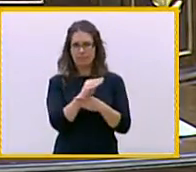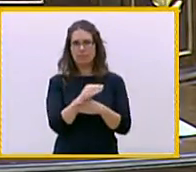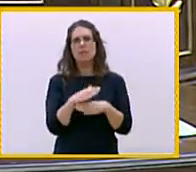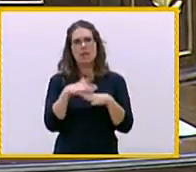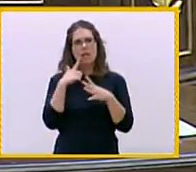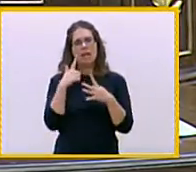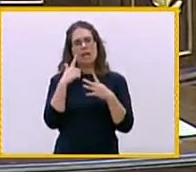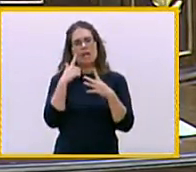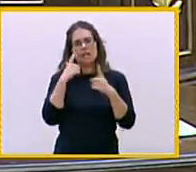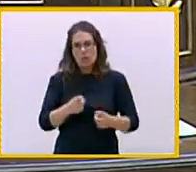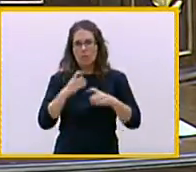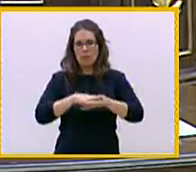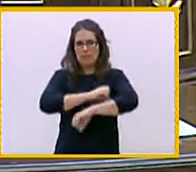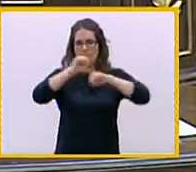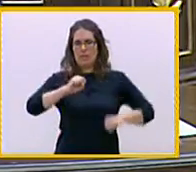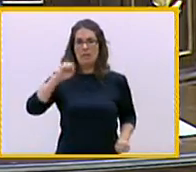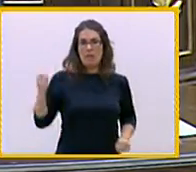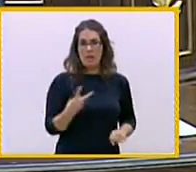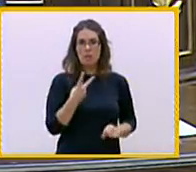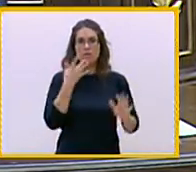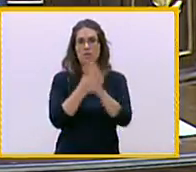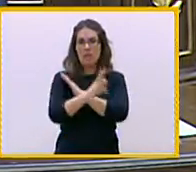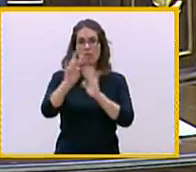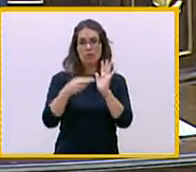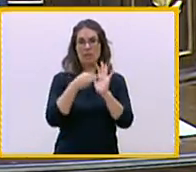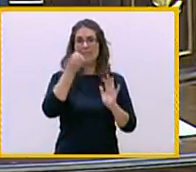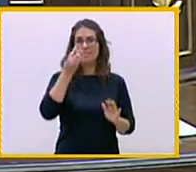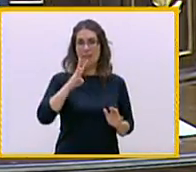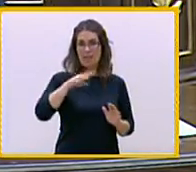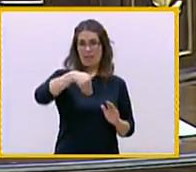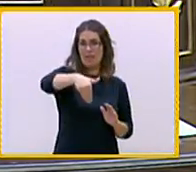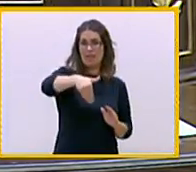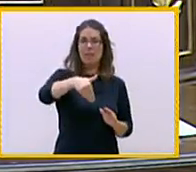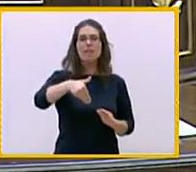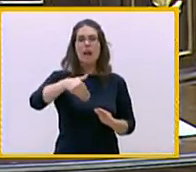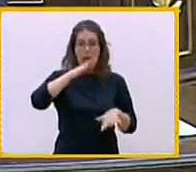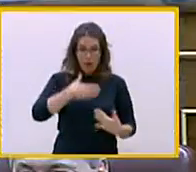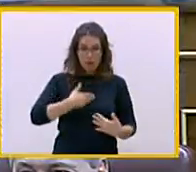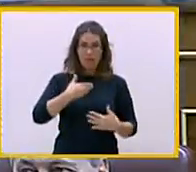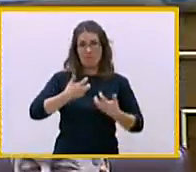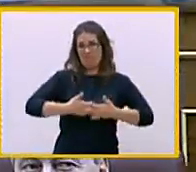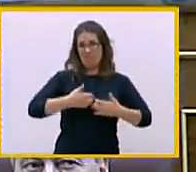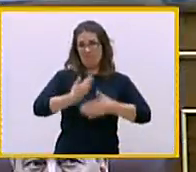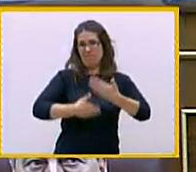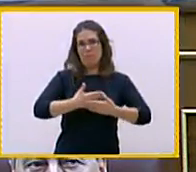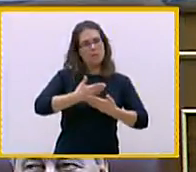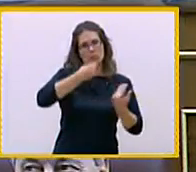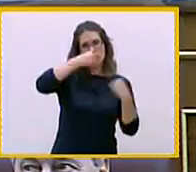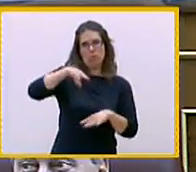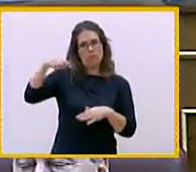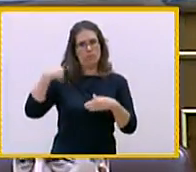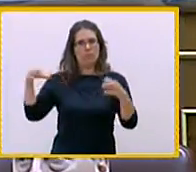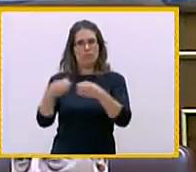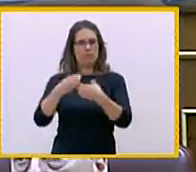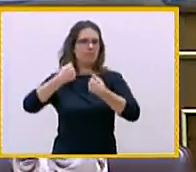euro, sustituyendo a partir de 2013 a los instrumentos temporales actualmente en vigor. Señorías, el